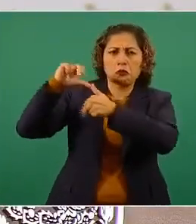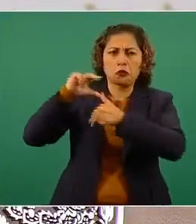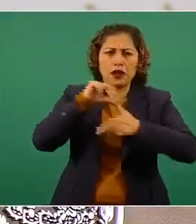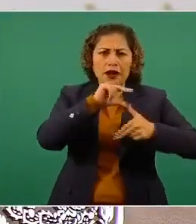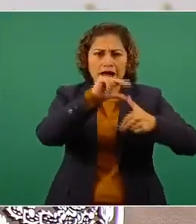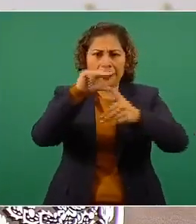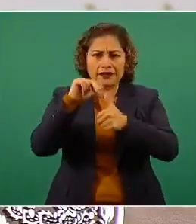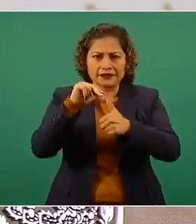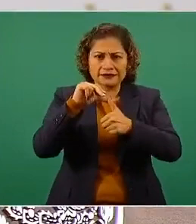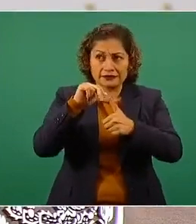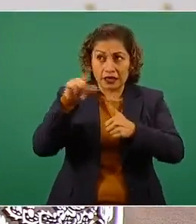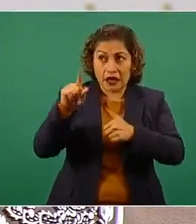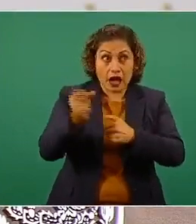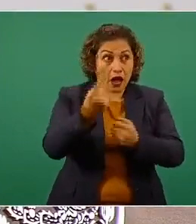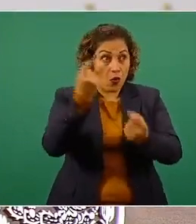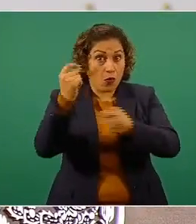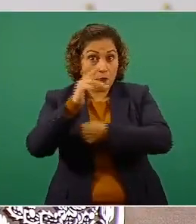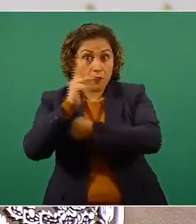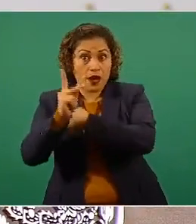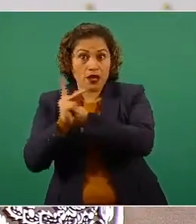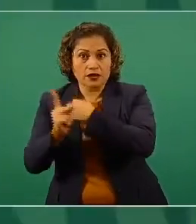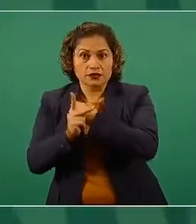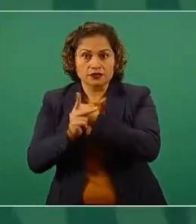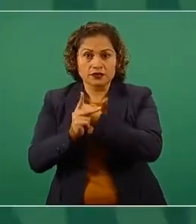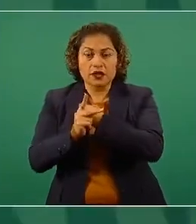eléctrica 15 días, un mes.